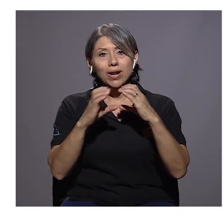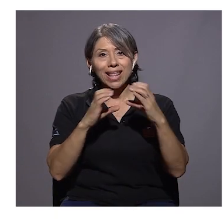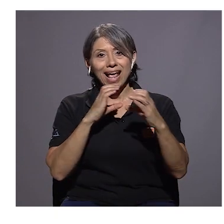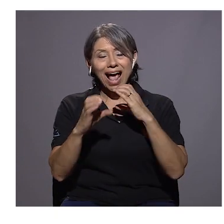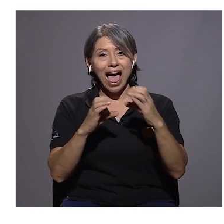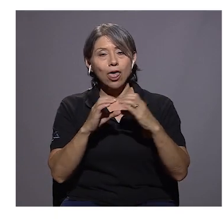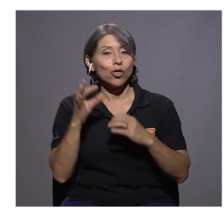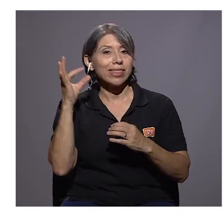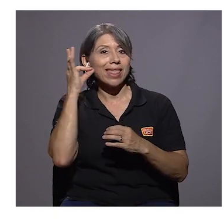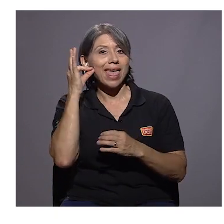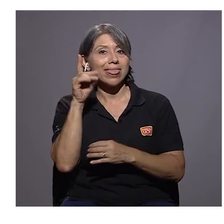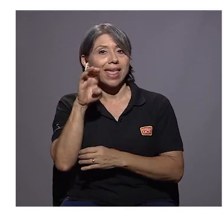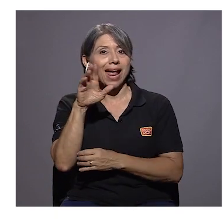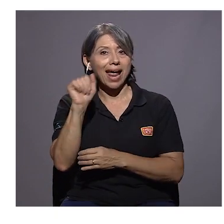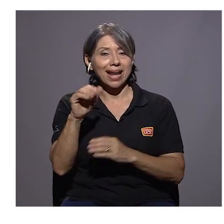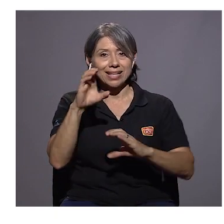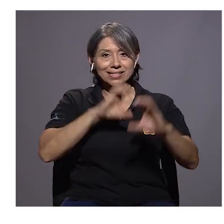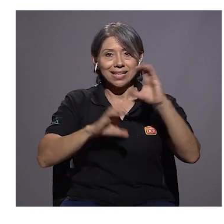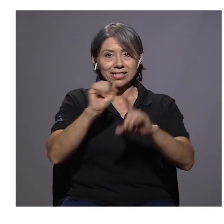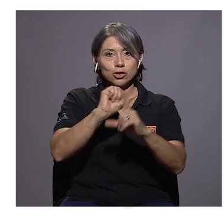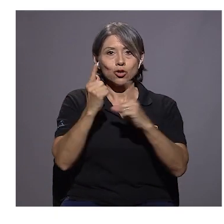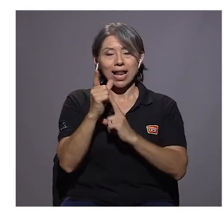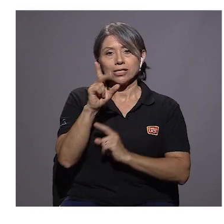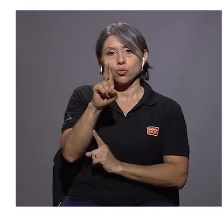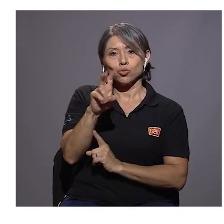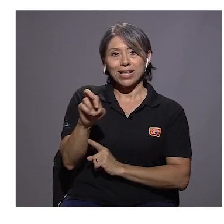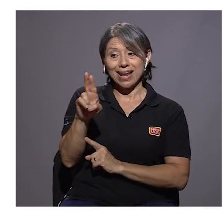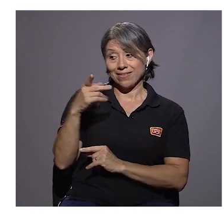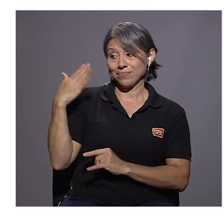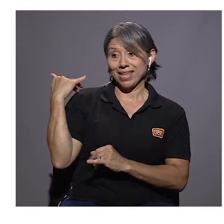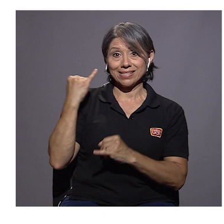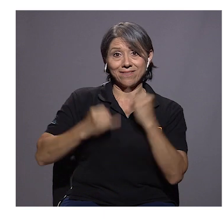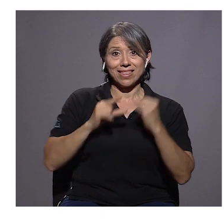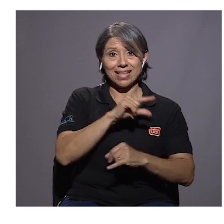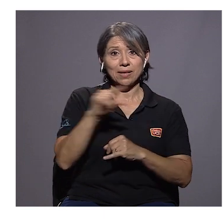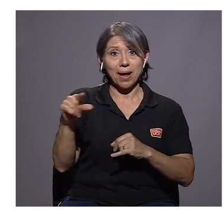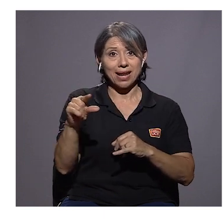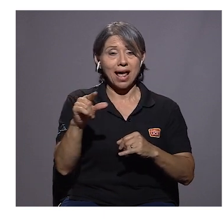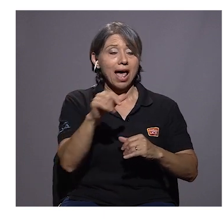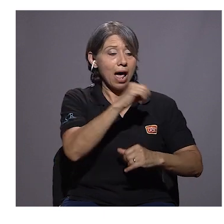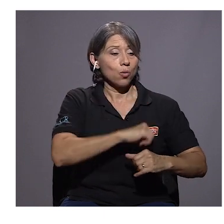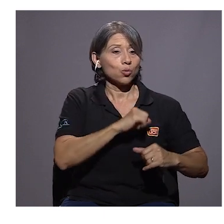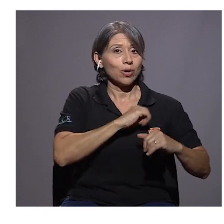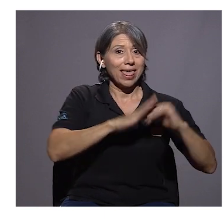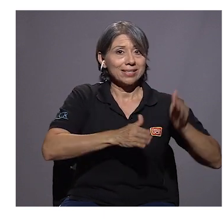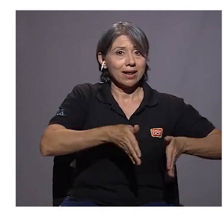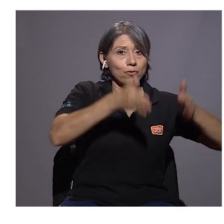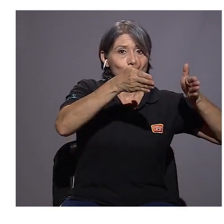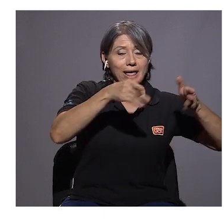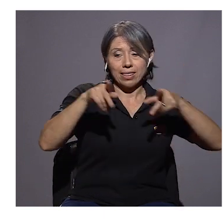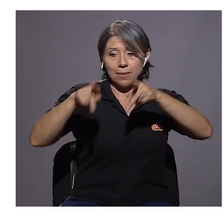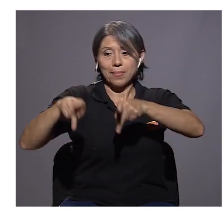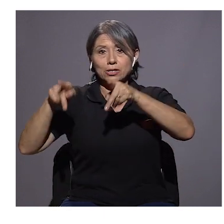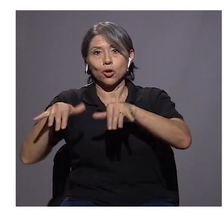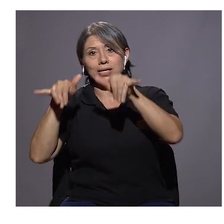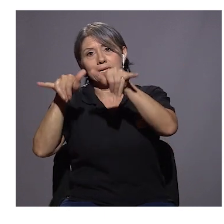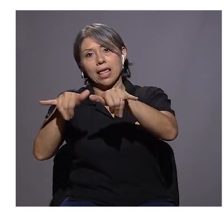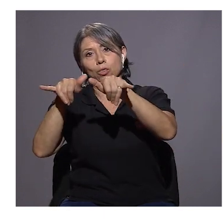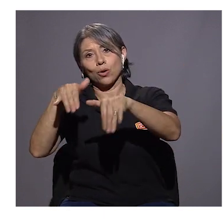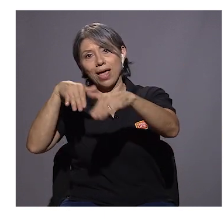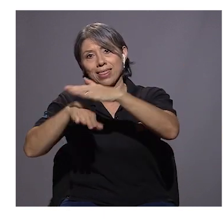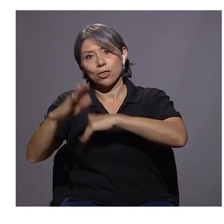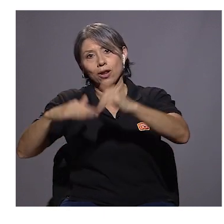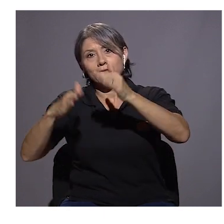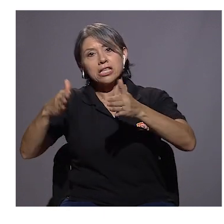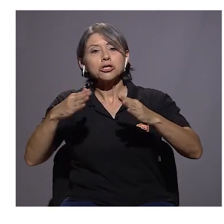Comunicado Decana de Ciencias Sociales, UCR. Durante este fin de semana, el proceso de diálogo entre autoridades de la facultad y personas que se mantienen